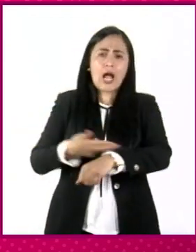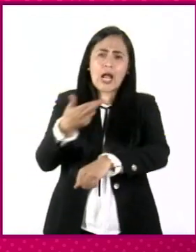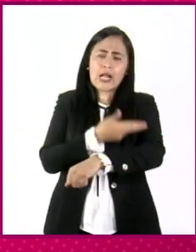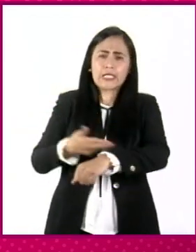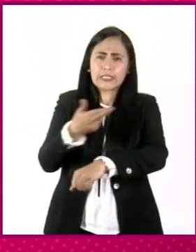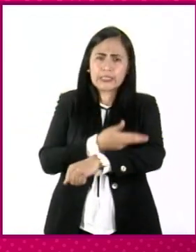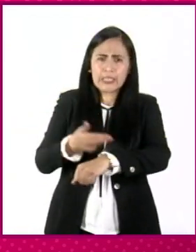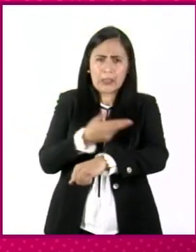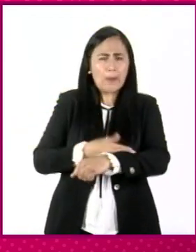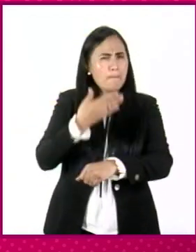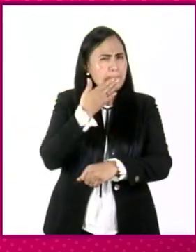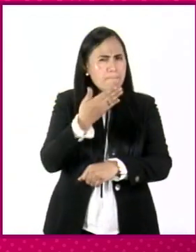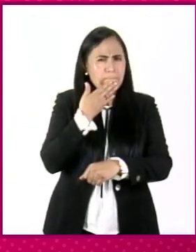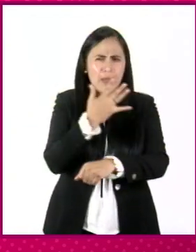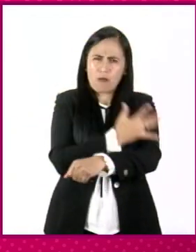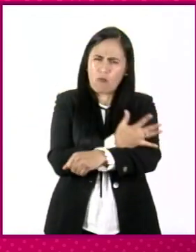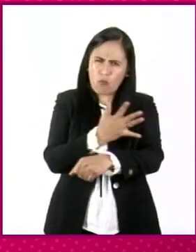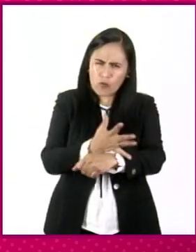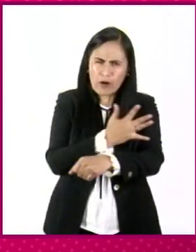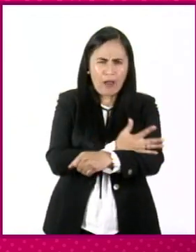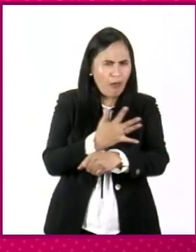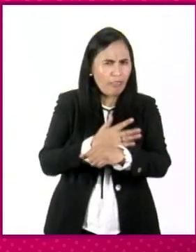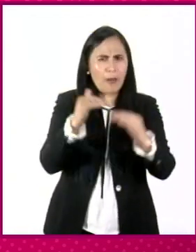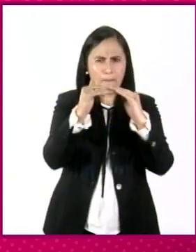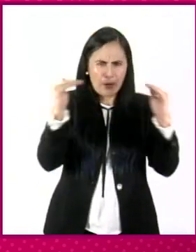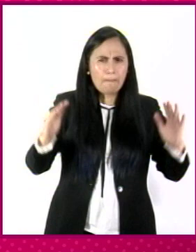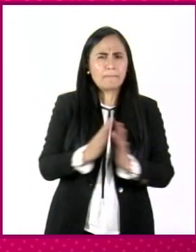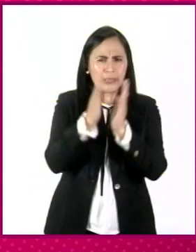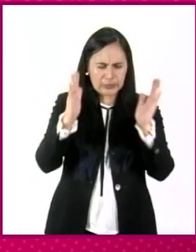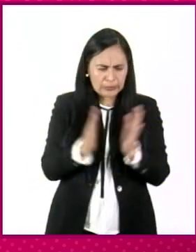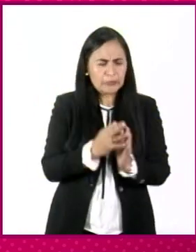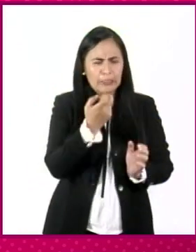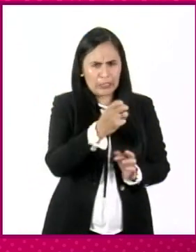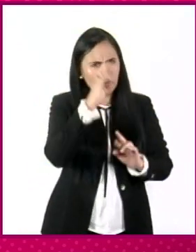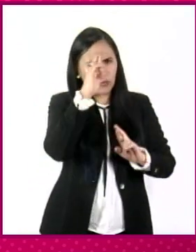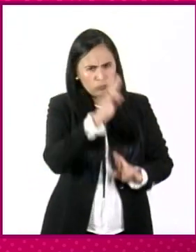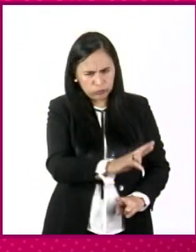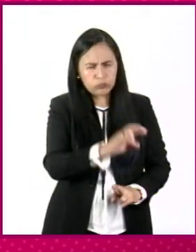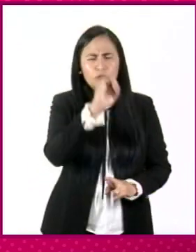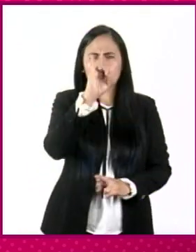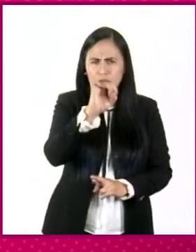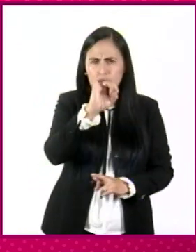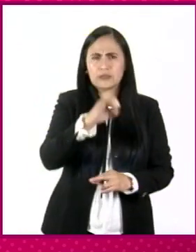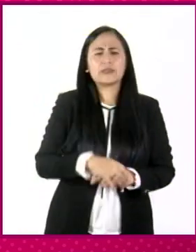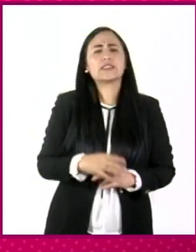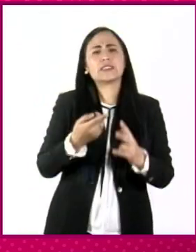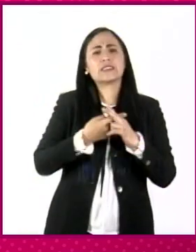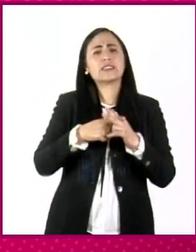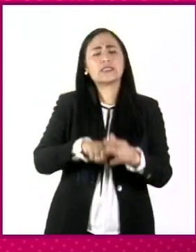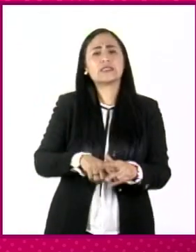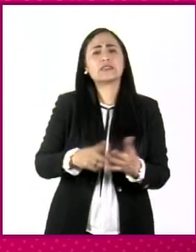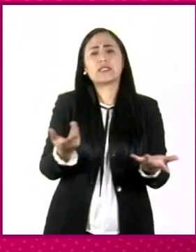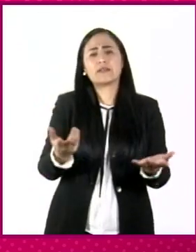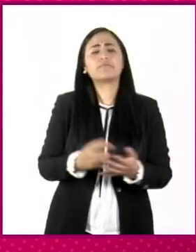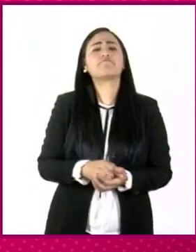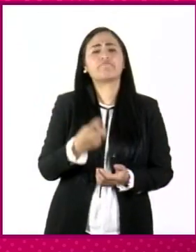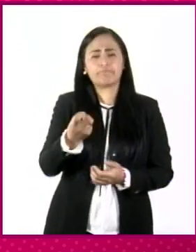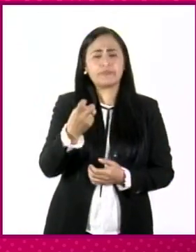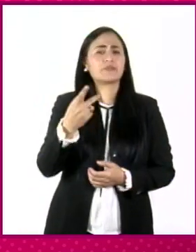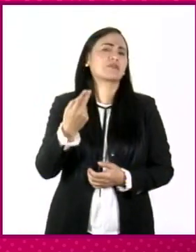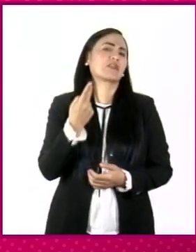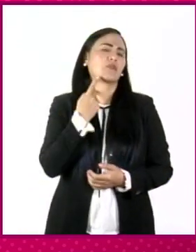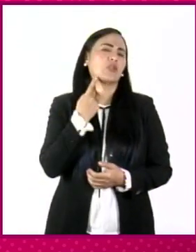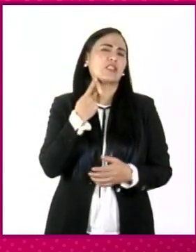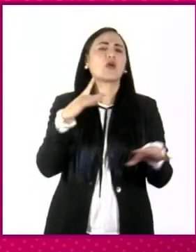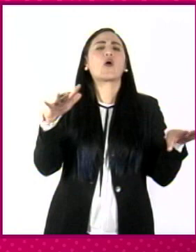manera más transparente, de manera más democrática. Es a partir de este cambio político que se da en